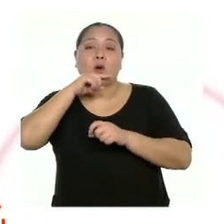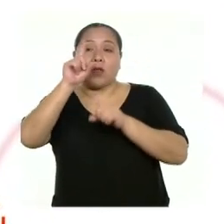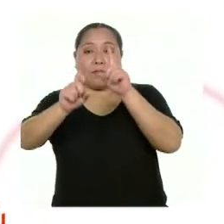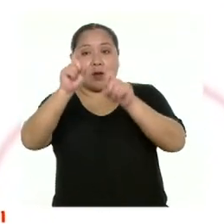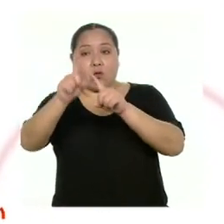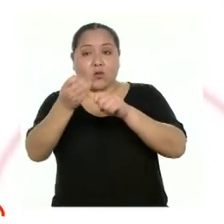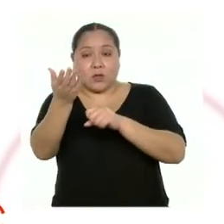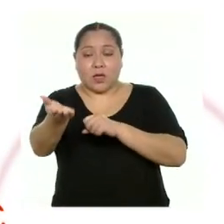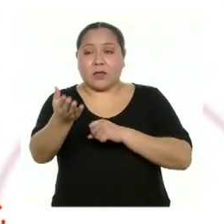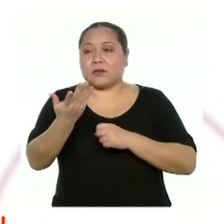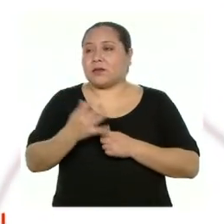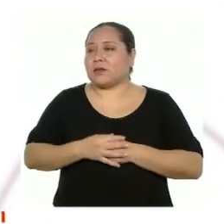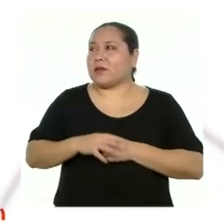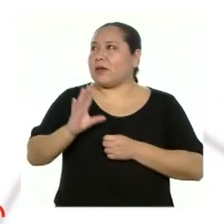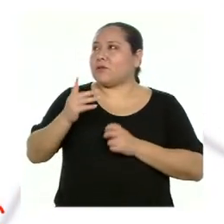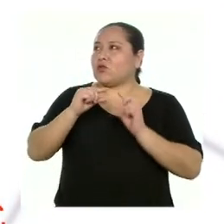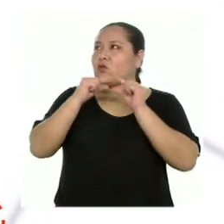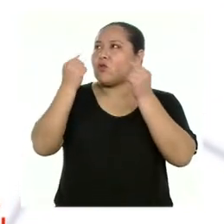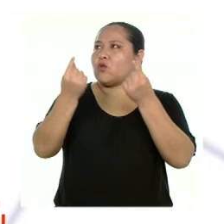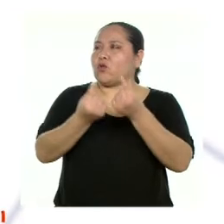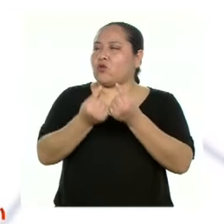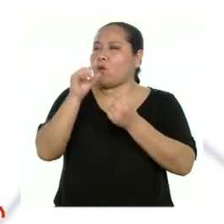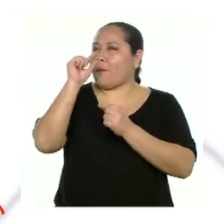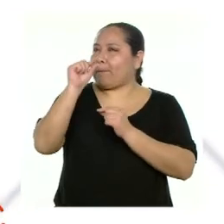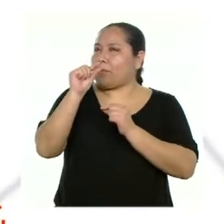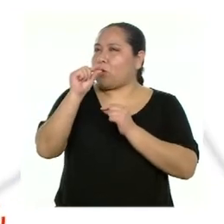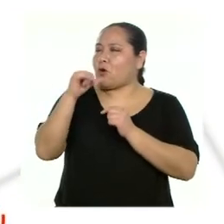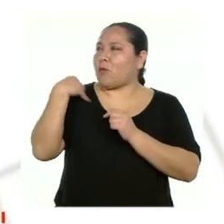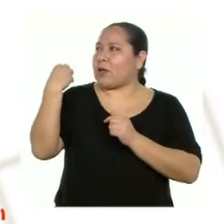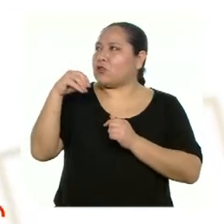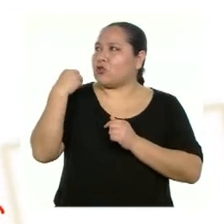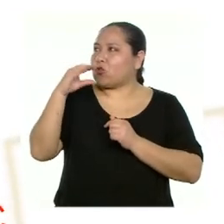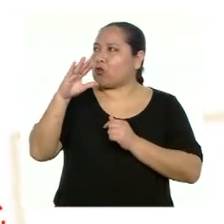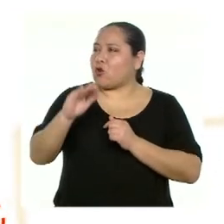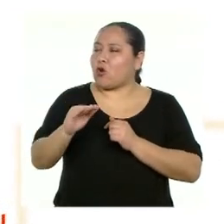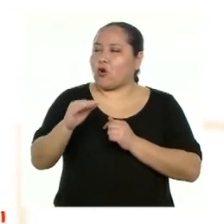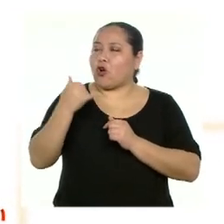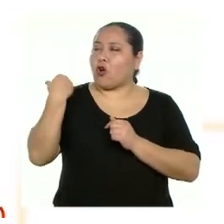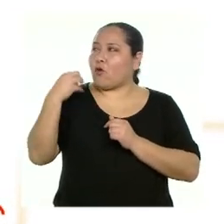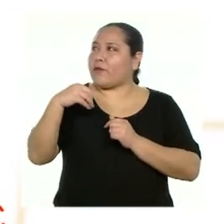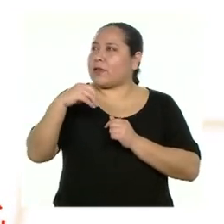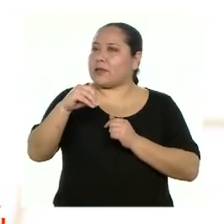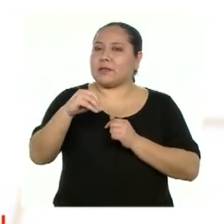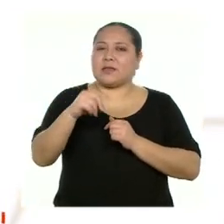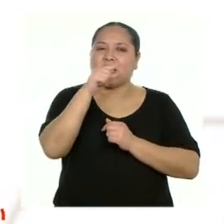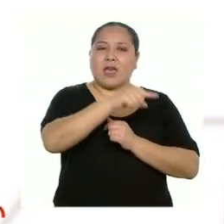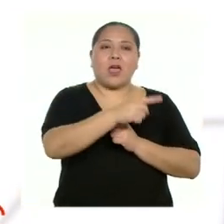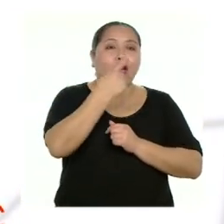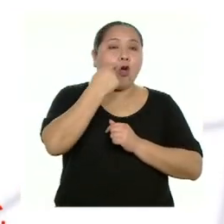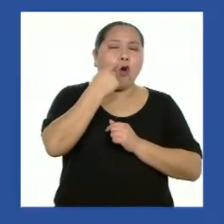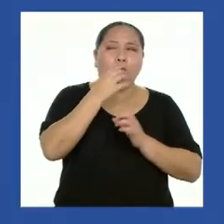encuestadas eran como un grupo un poquito más jóvenes que los del género masculino?